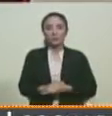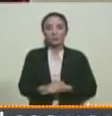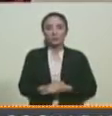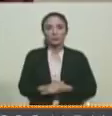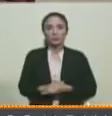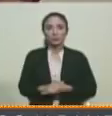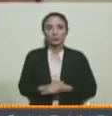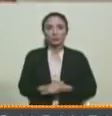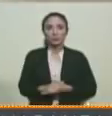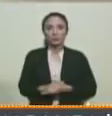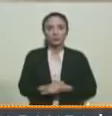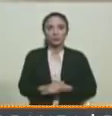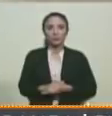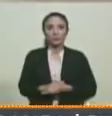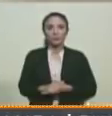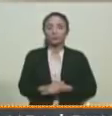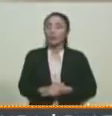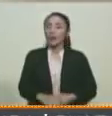6 líneas yo lancé.